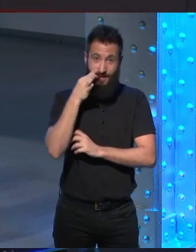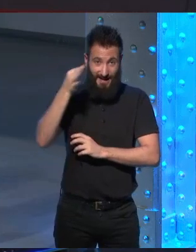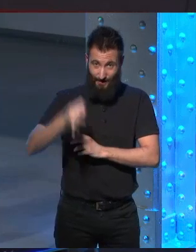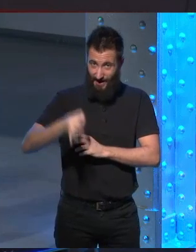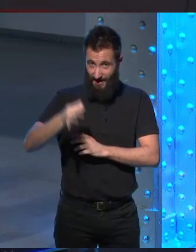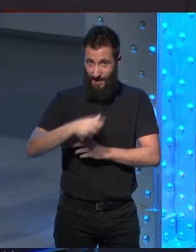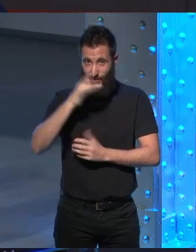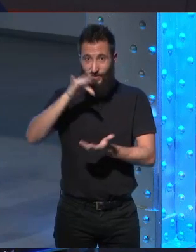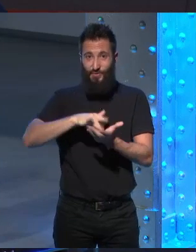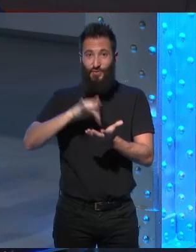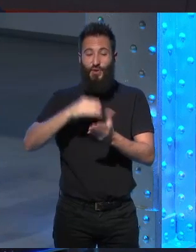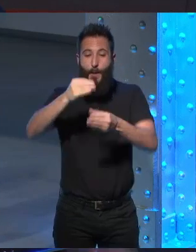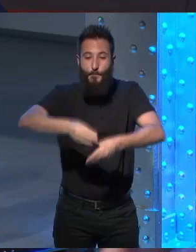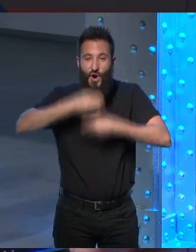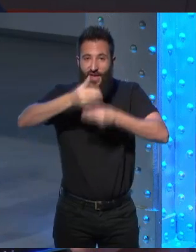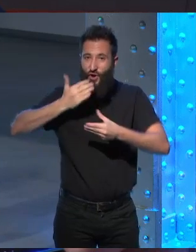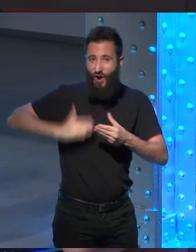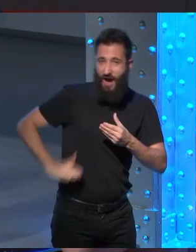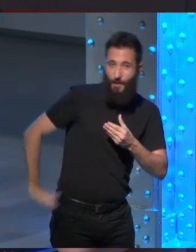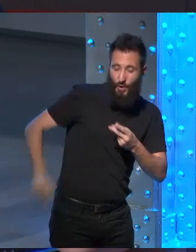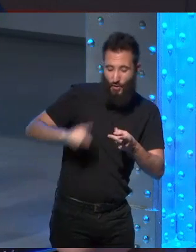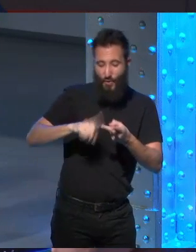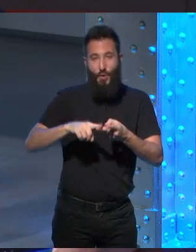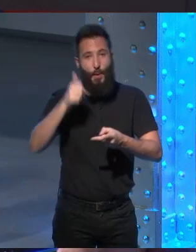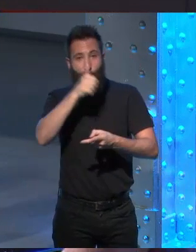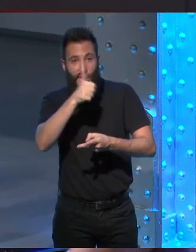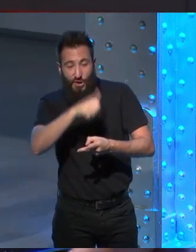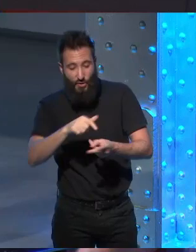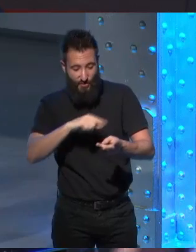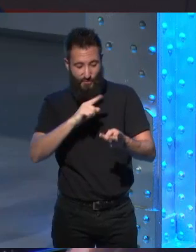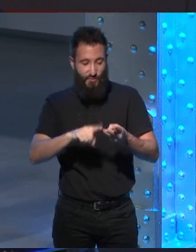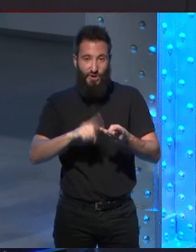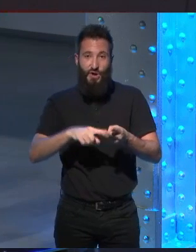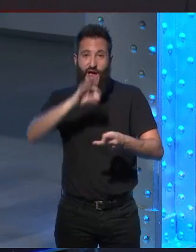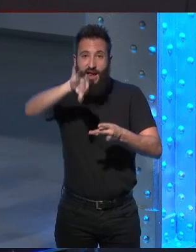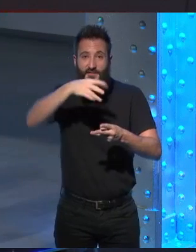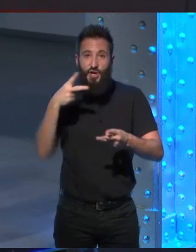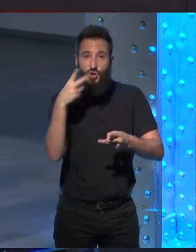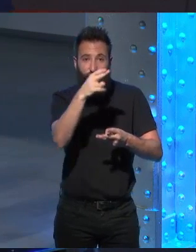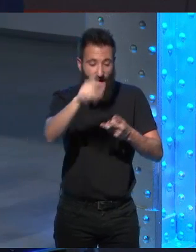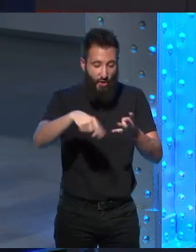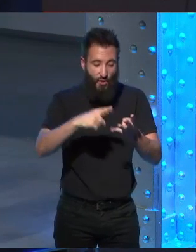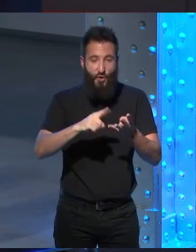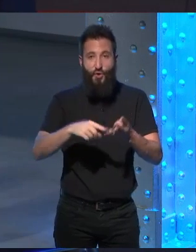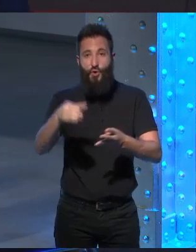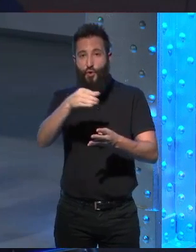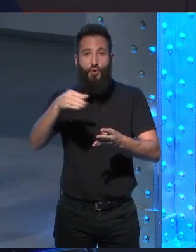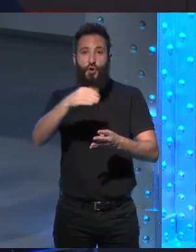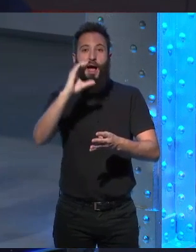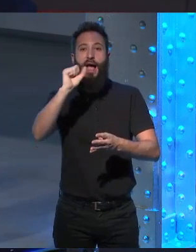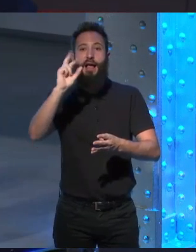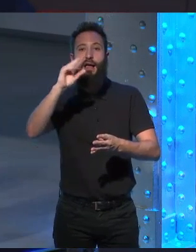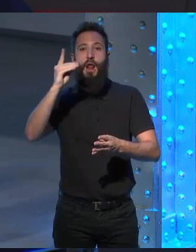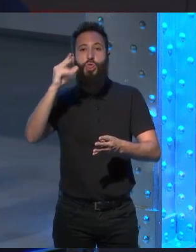eran bocadillo de jamón ibérico con vino, un cortado y una copa de cardú. Y eso, claro, nos